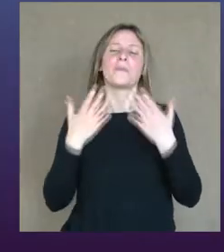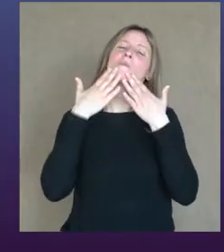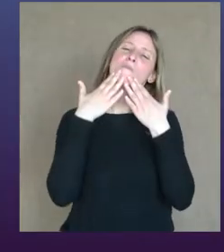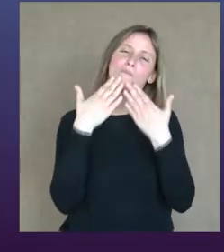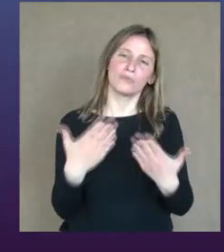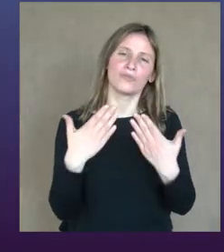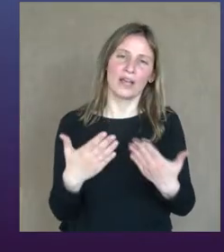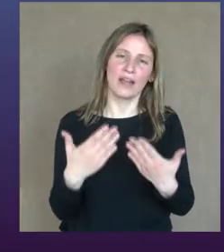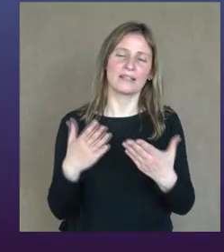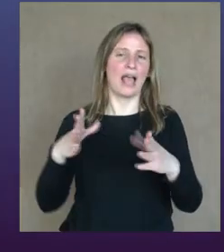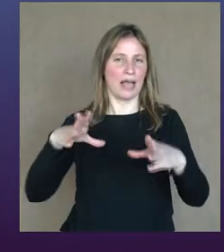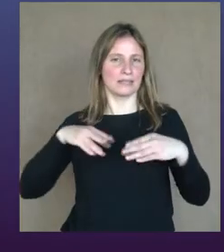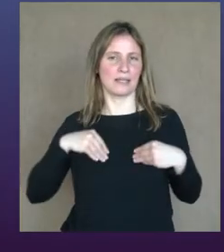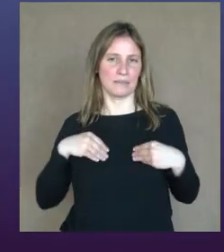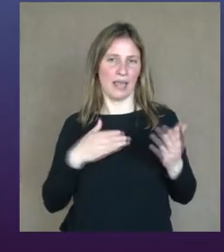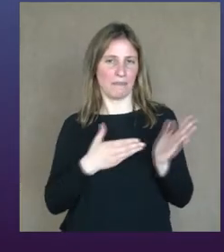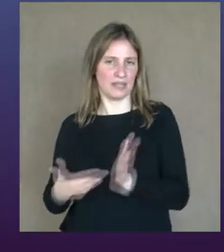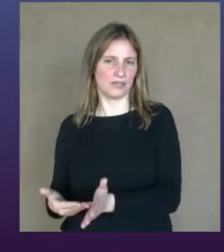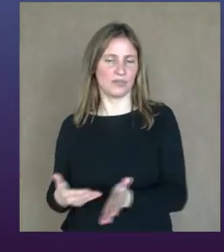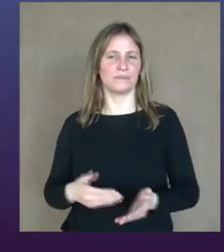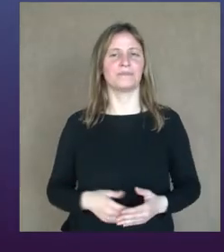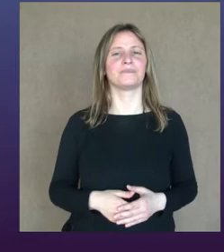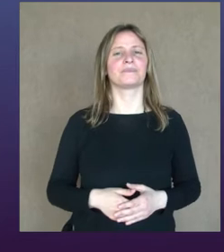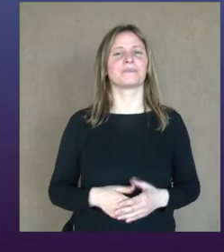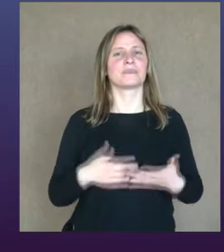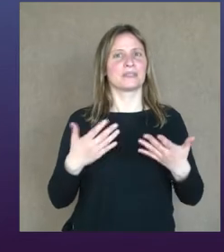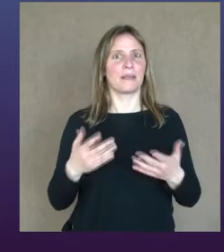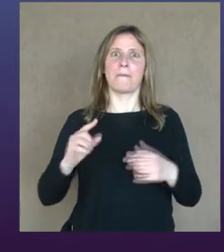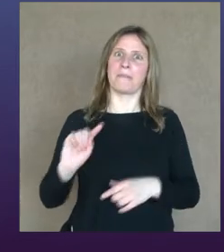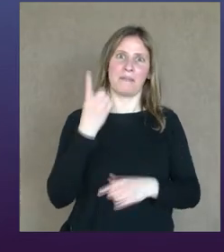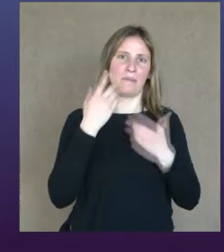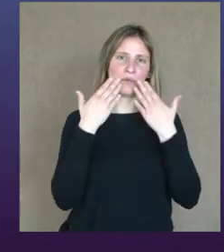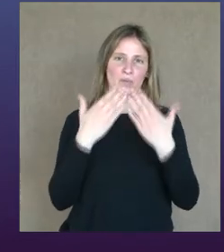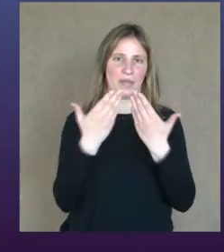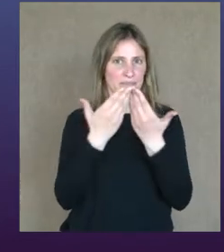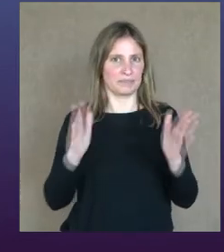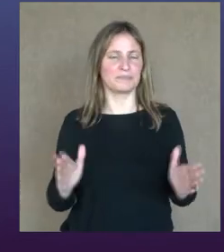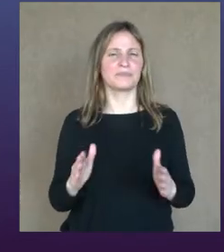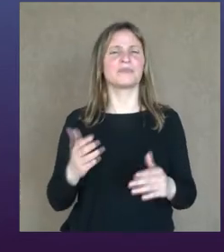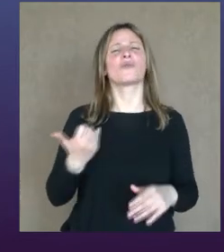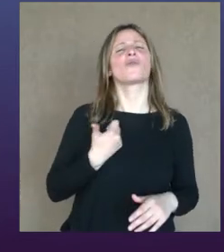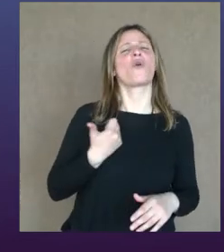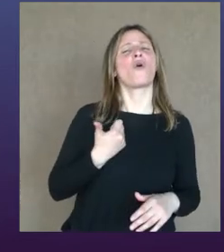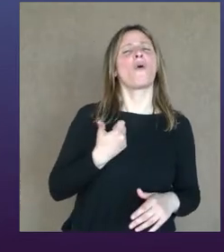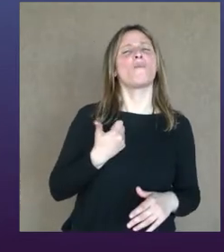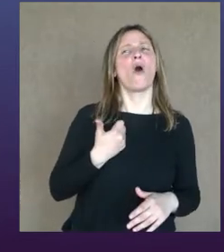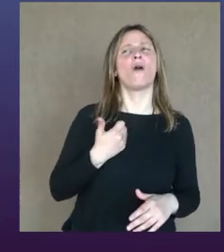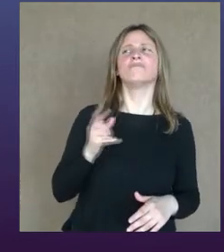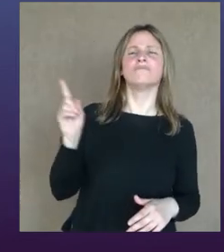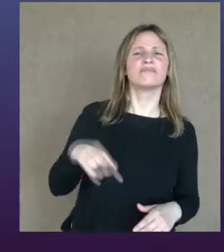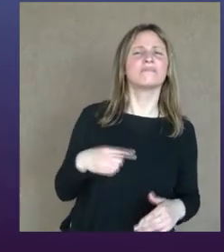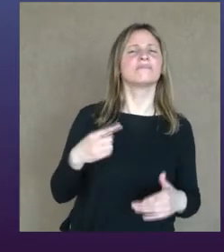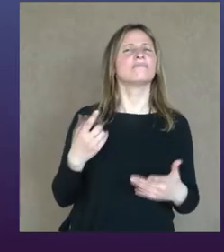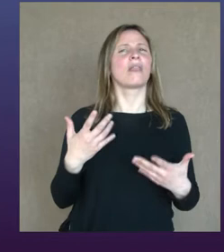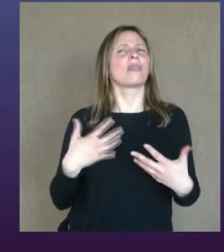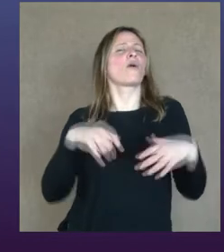Bueno, muchísimas gracias por aceptar esta invitación. Y voy con la primera pregunta. ¿Cómo fue el